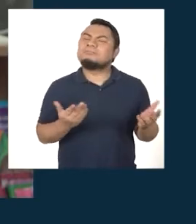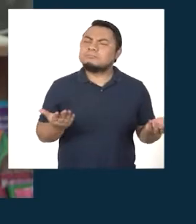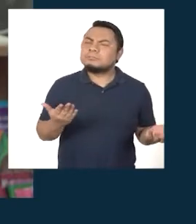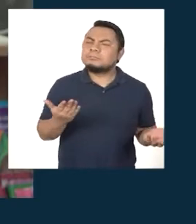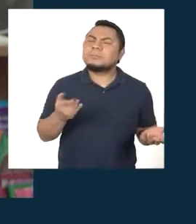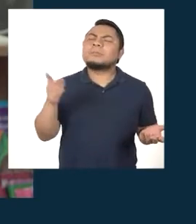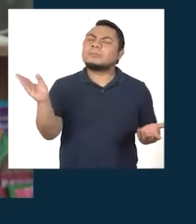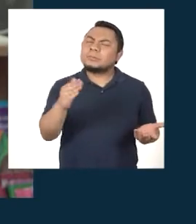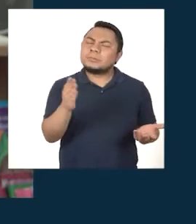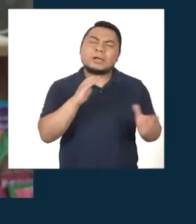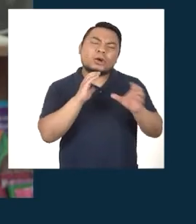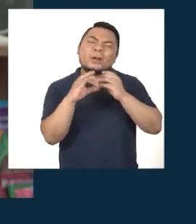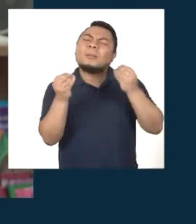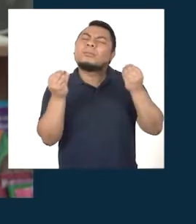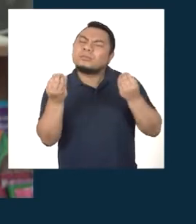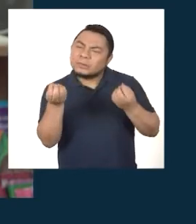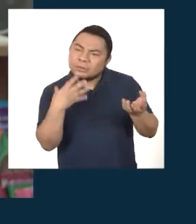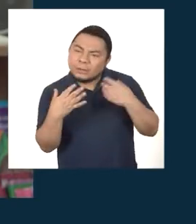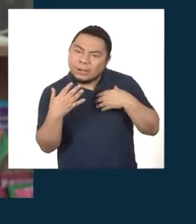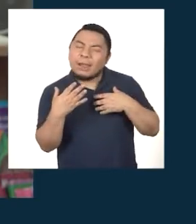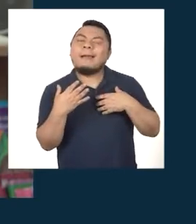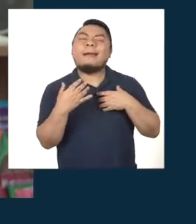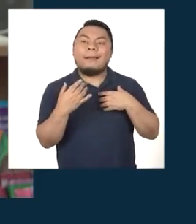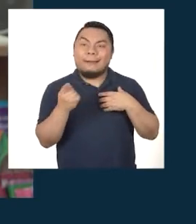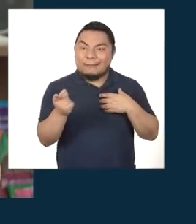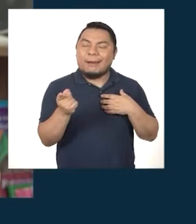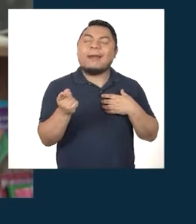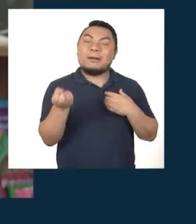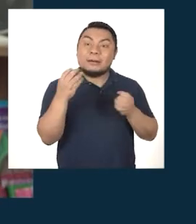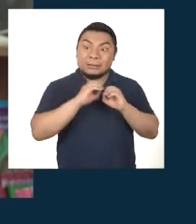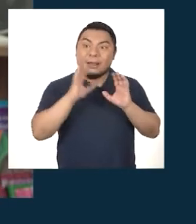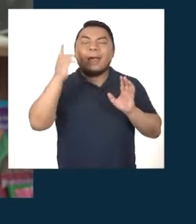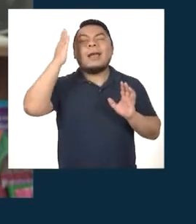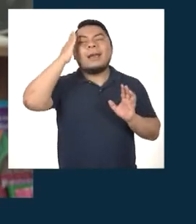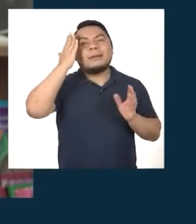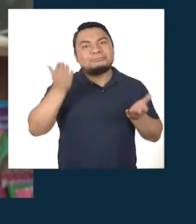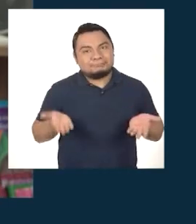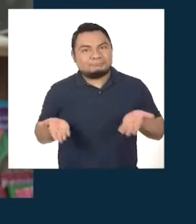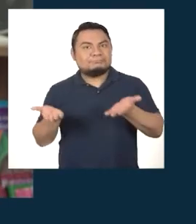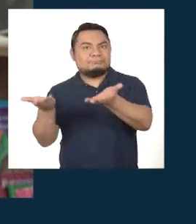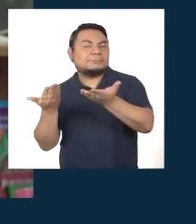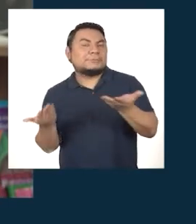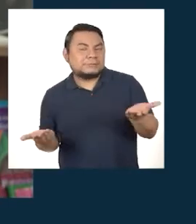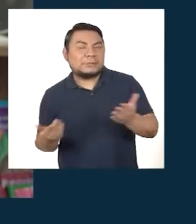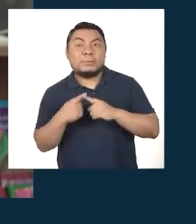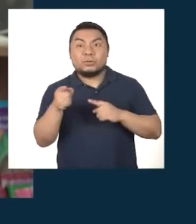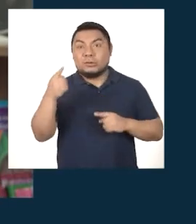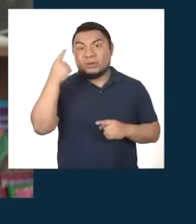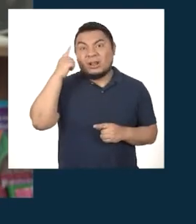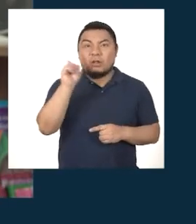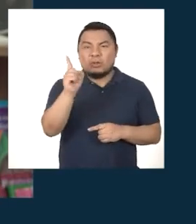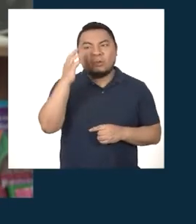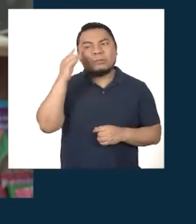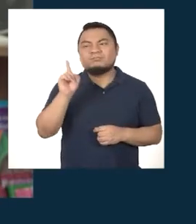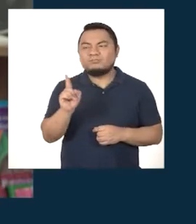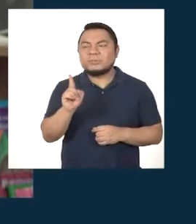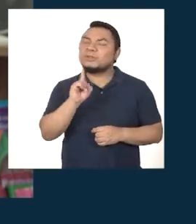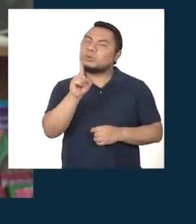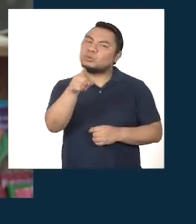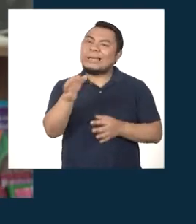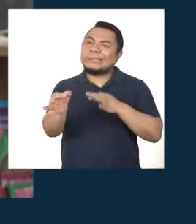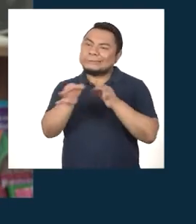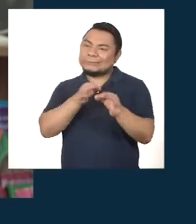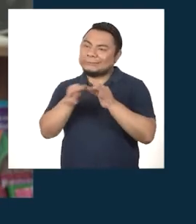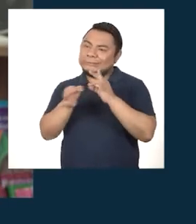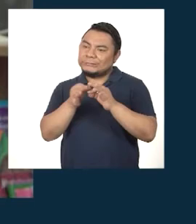afecta mucho el resultado, se le permite, pero si nosotros consideramos que no, ok. Sin embargo, creo que es